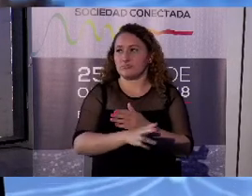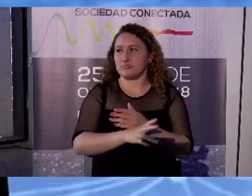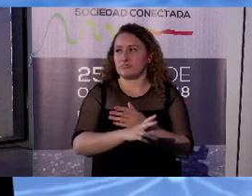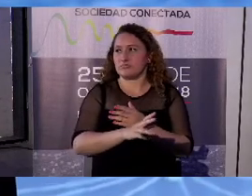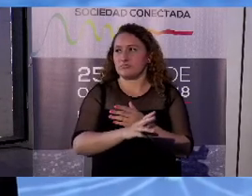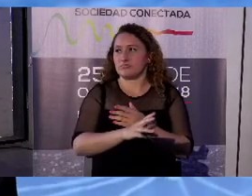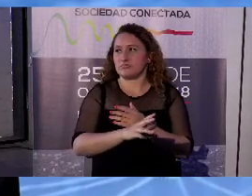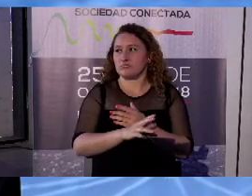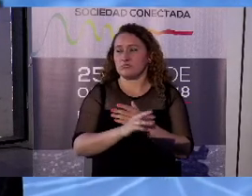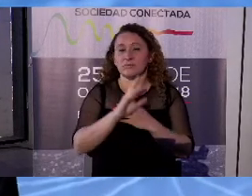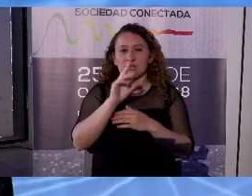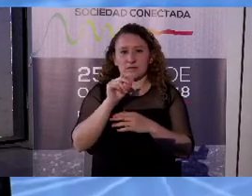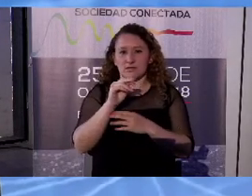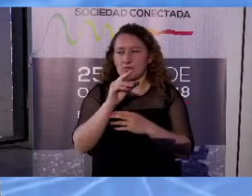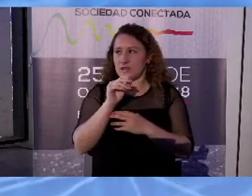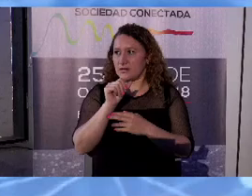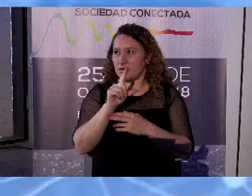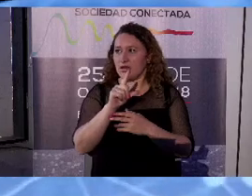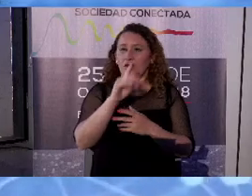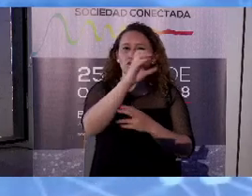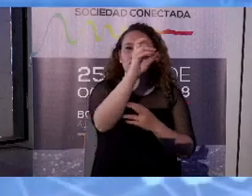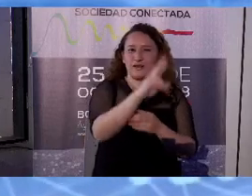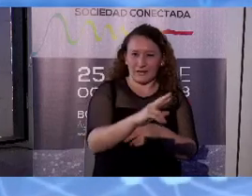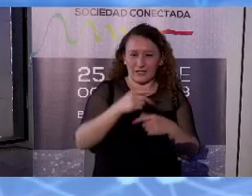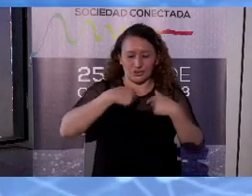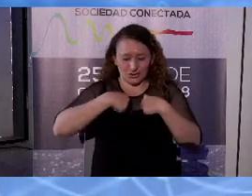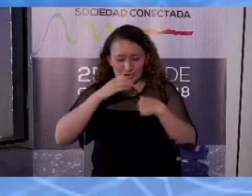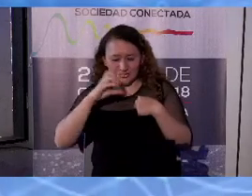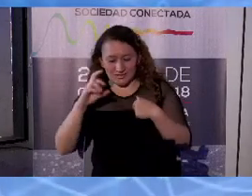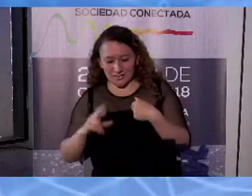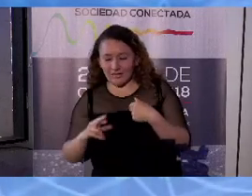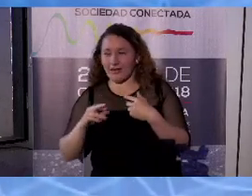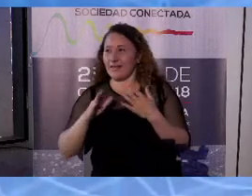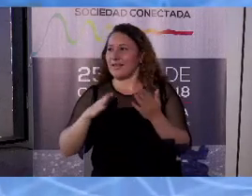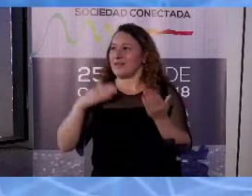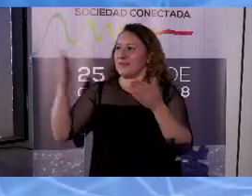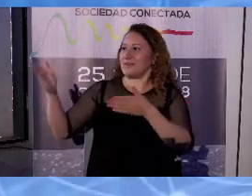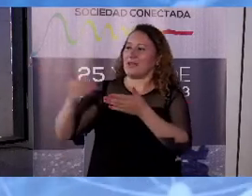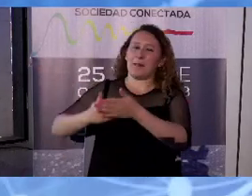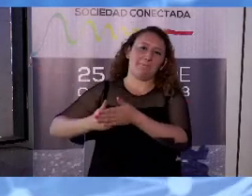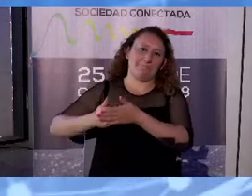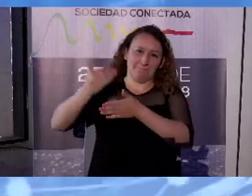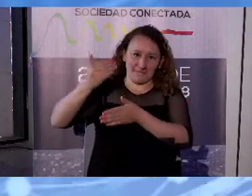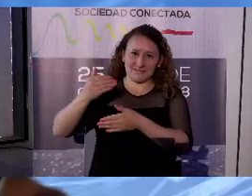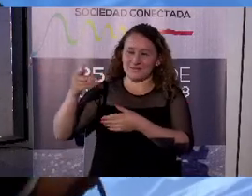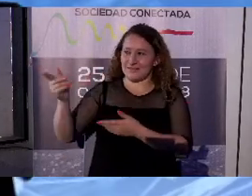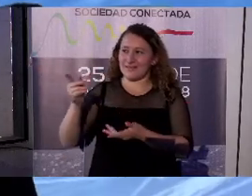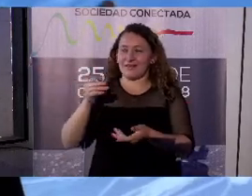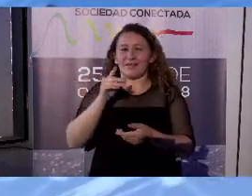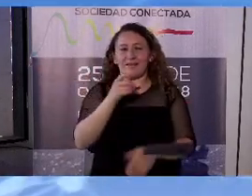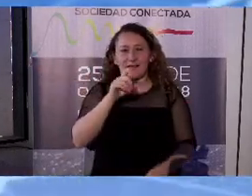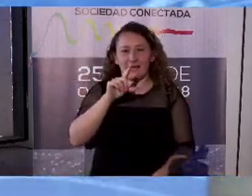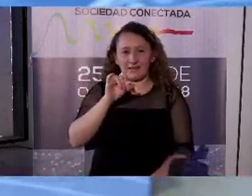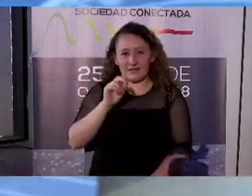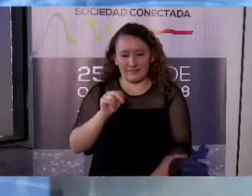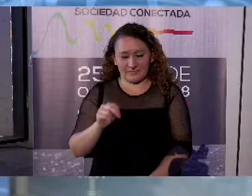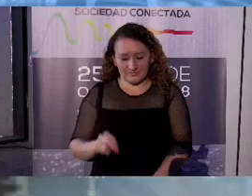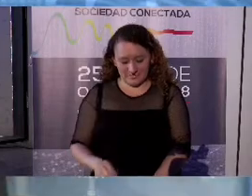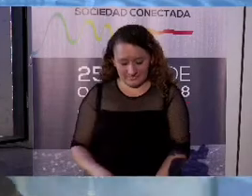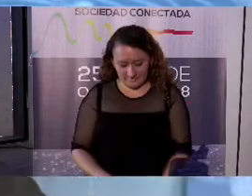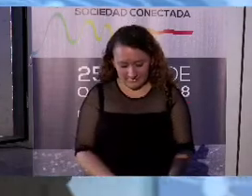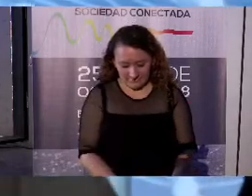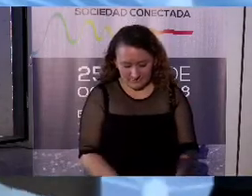randal era costarricense yo soy costarricense vamos a empezar con el estimado Glen que nos va a contar sobre la